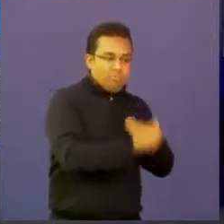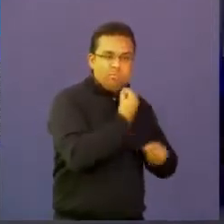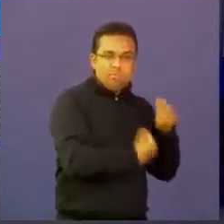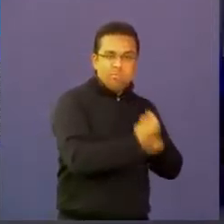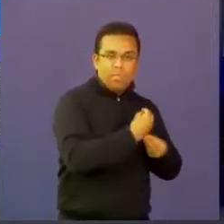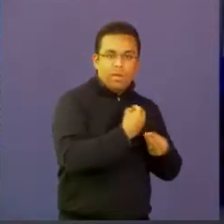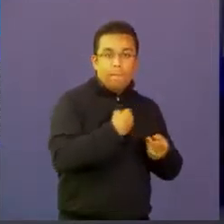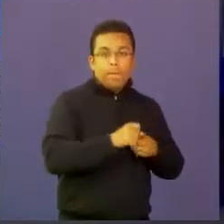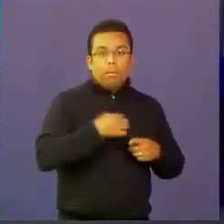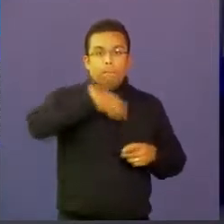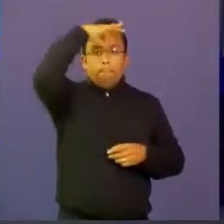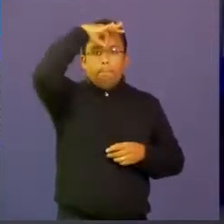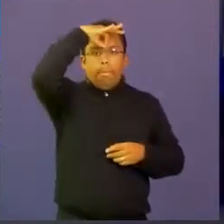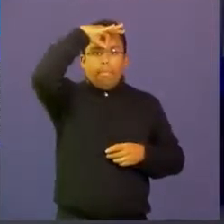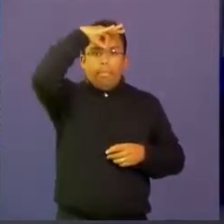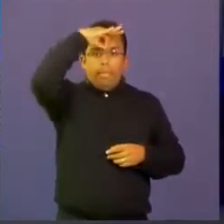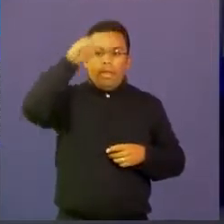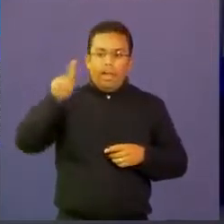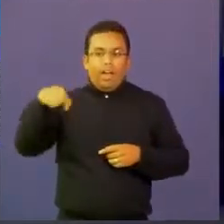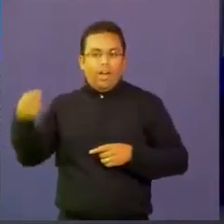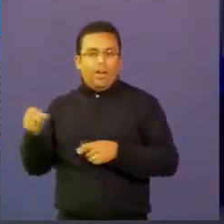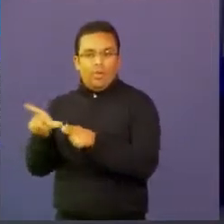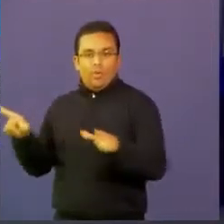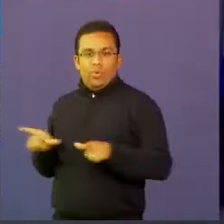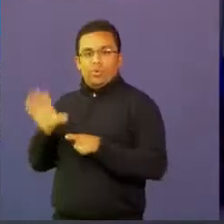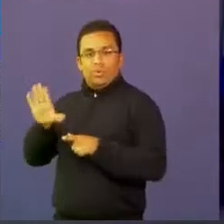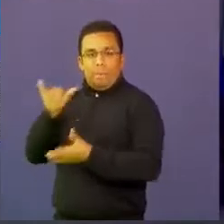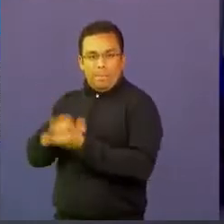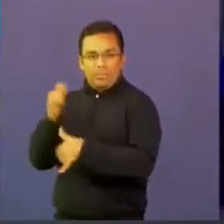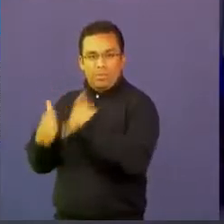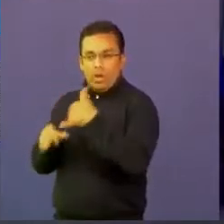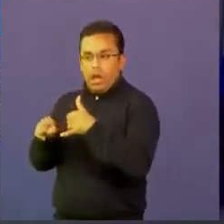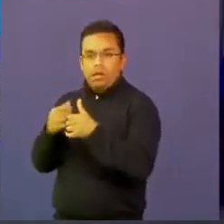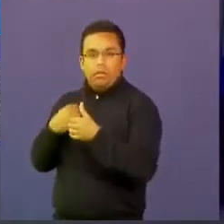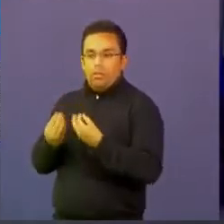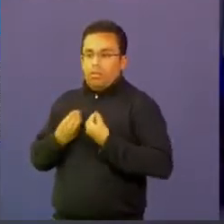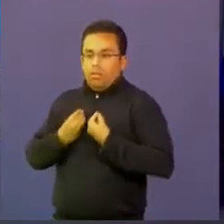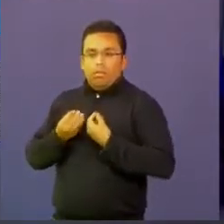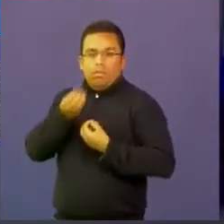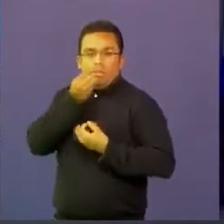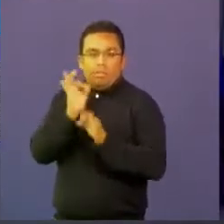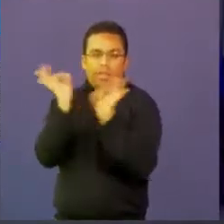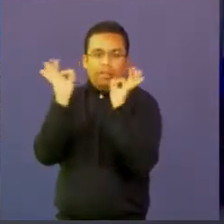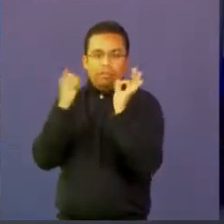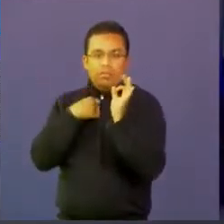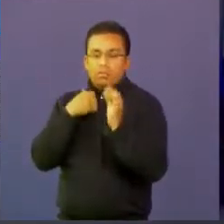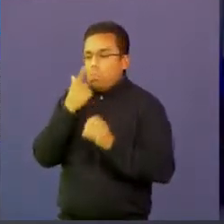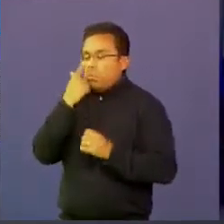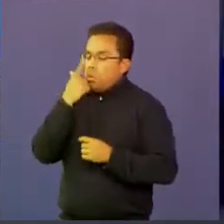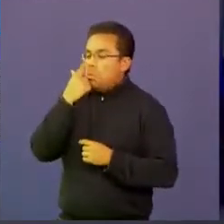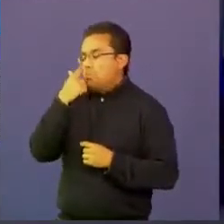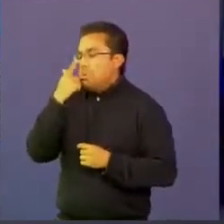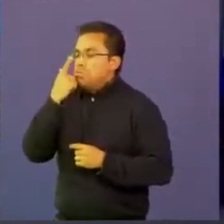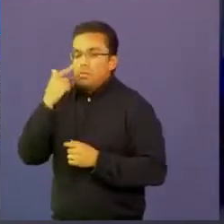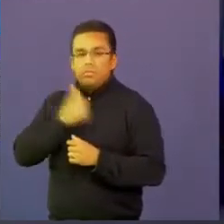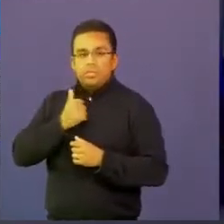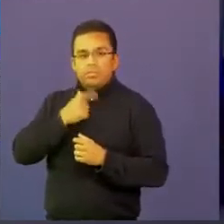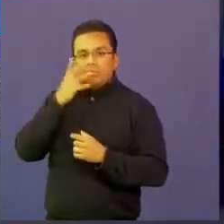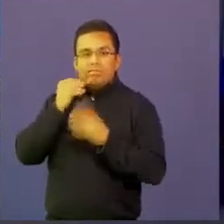del mundo natural los animales yo como persona pues que necesito para poder vivir entonces Minecraft